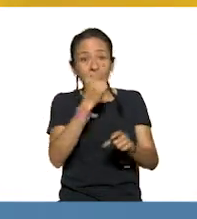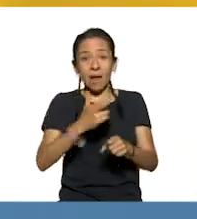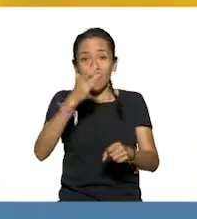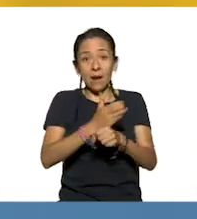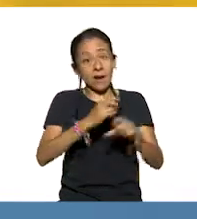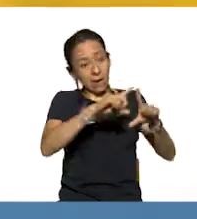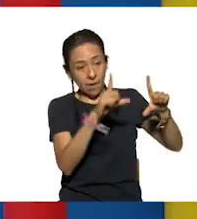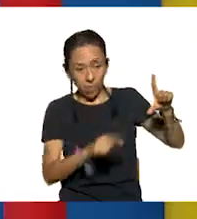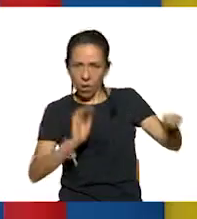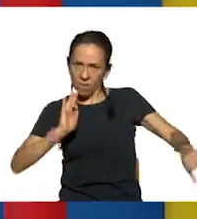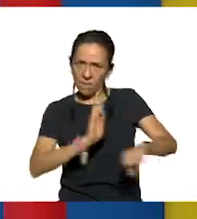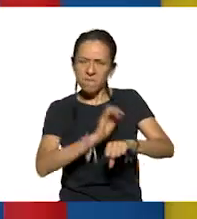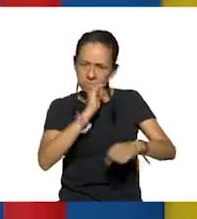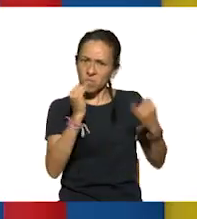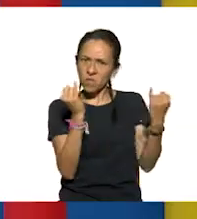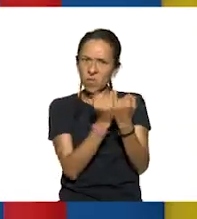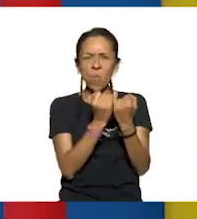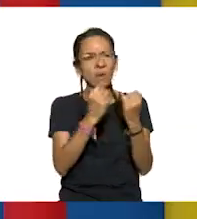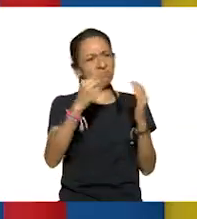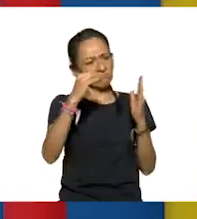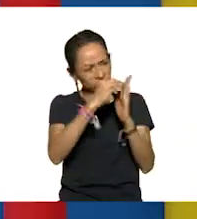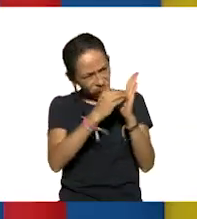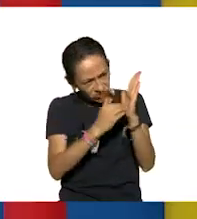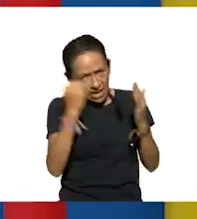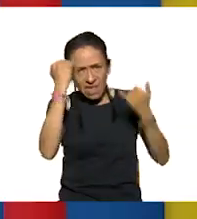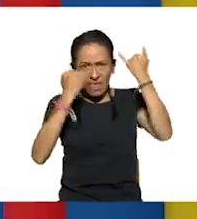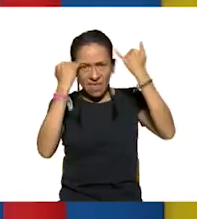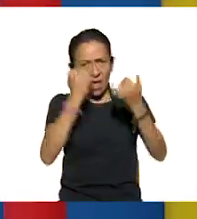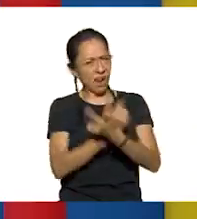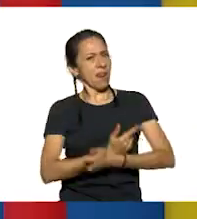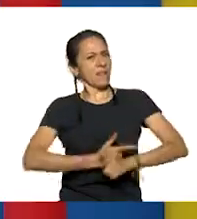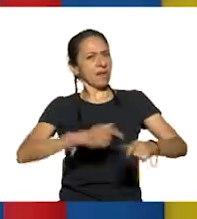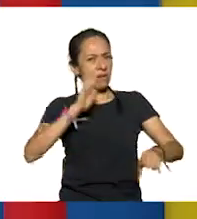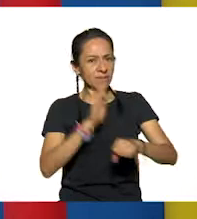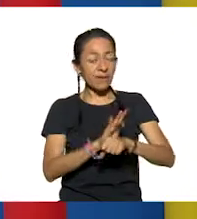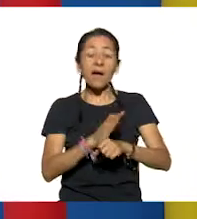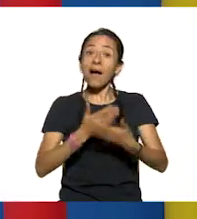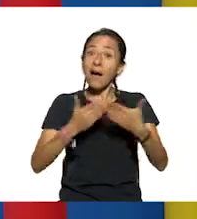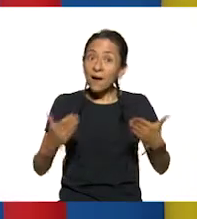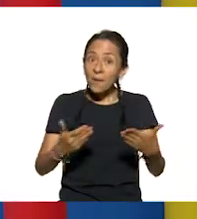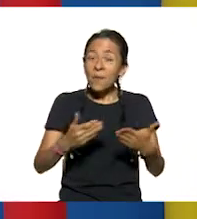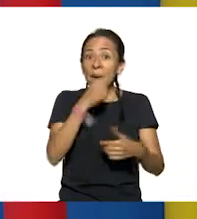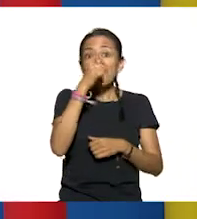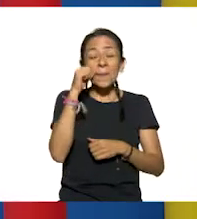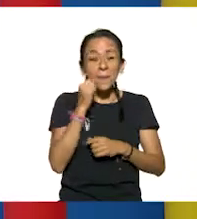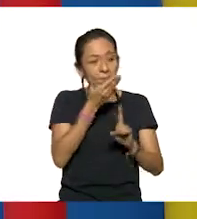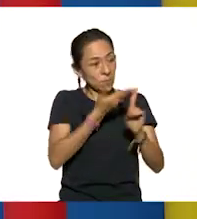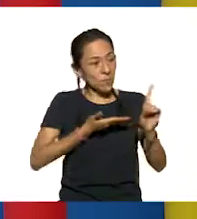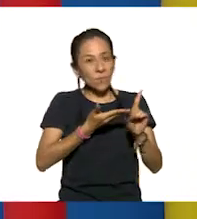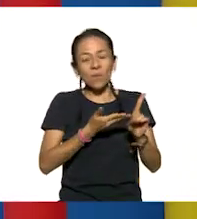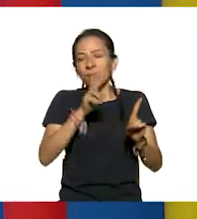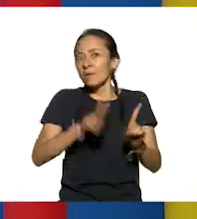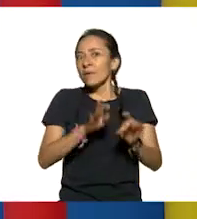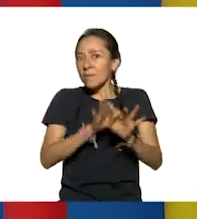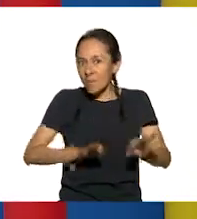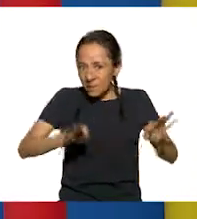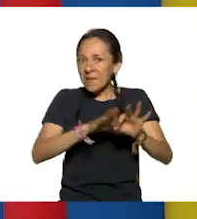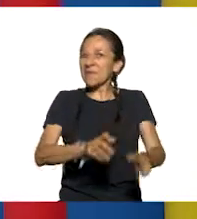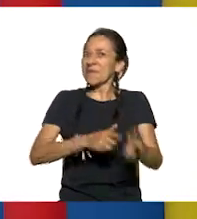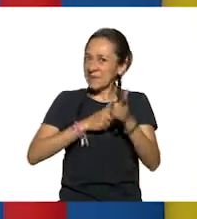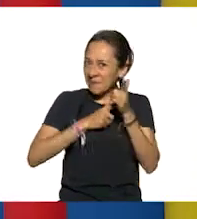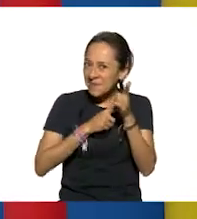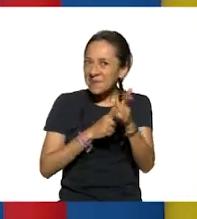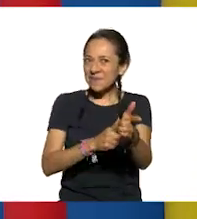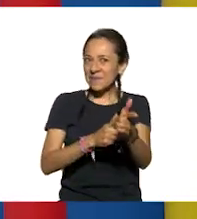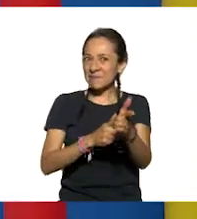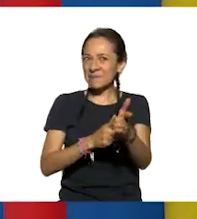principios liberales. Entonces, sigamos estudiando sobre la importancia de Benito Juárez. Los esperamos la próxima clase. Gracias